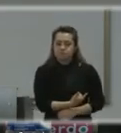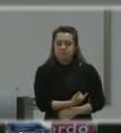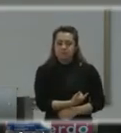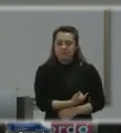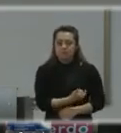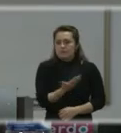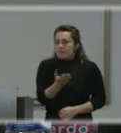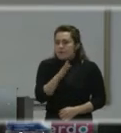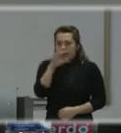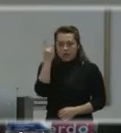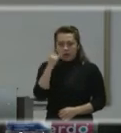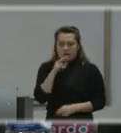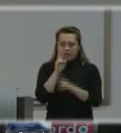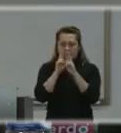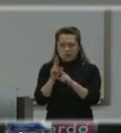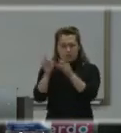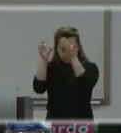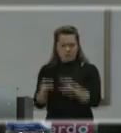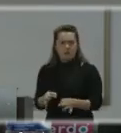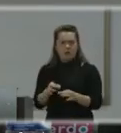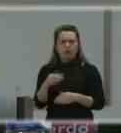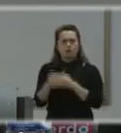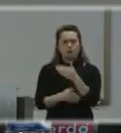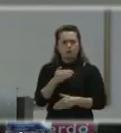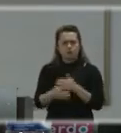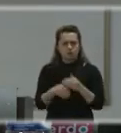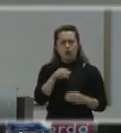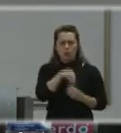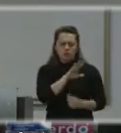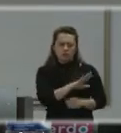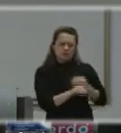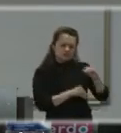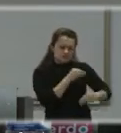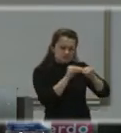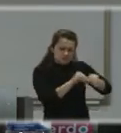sin que tengan, digamos, un reconocimiento formal por los procesos que allí ocurren,